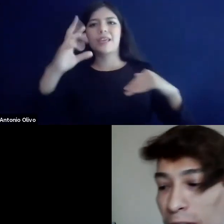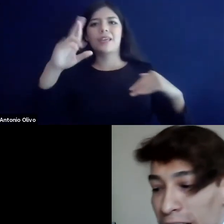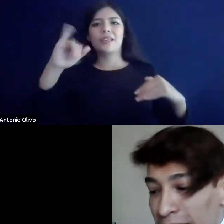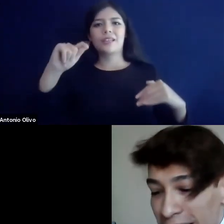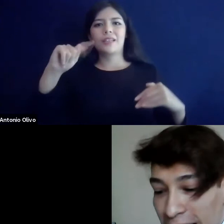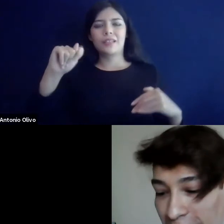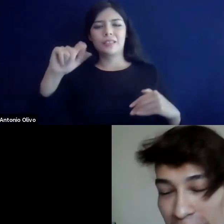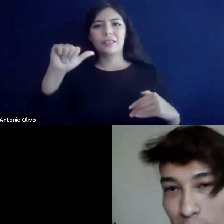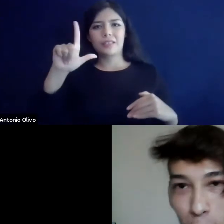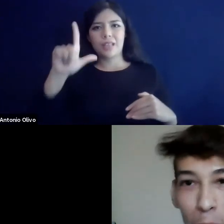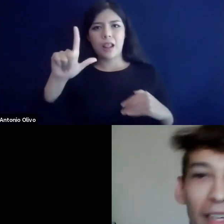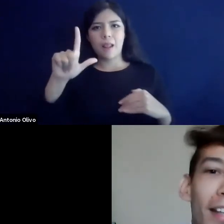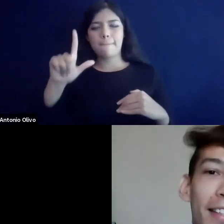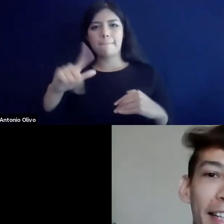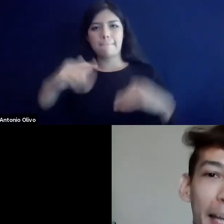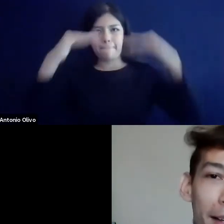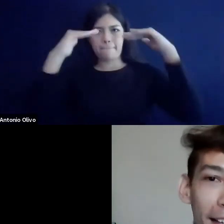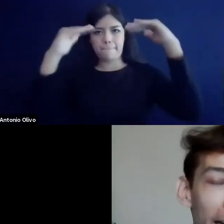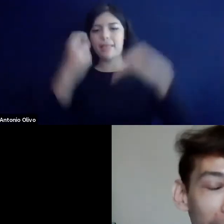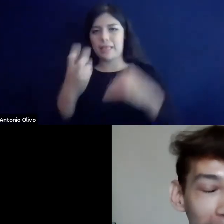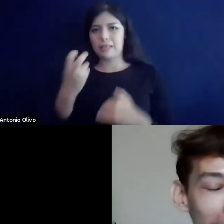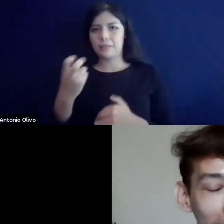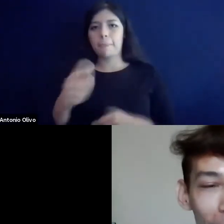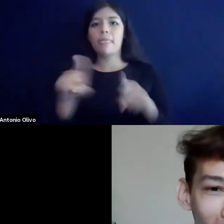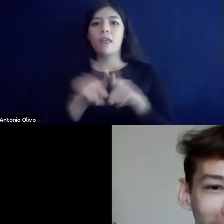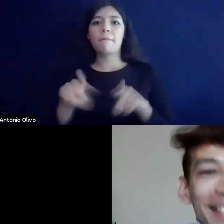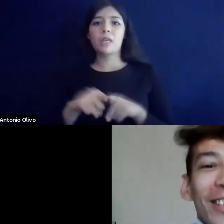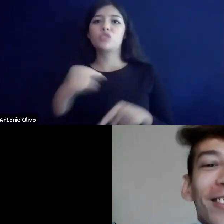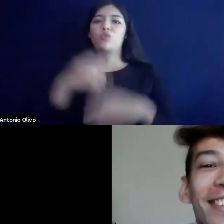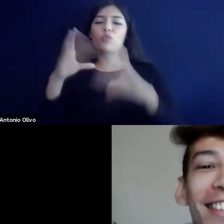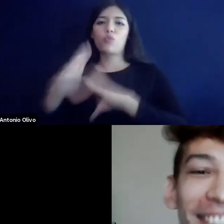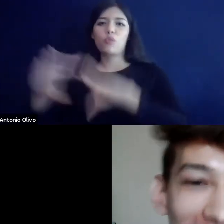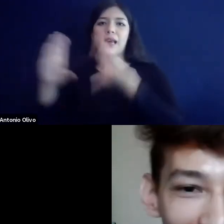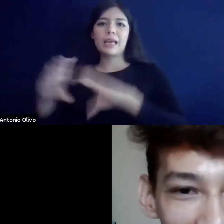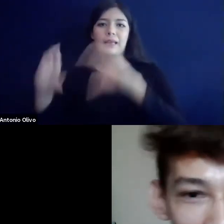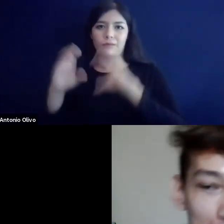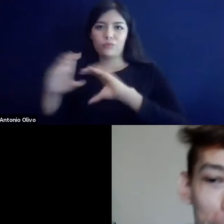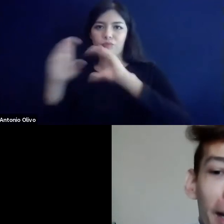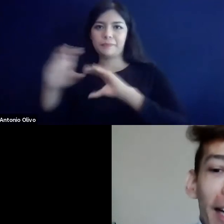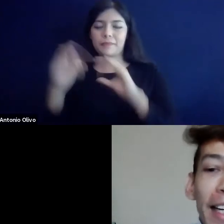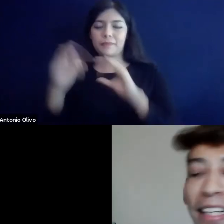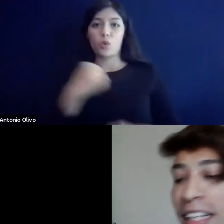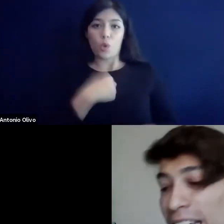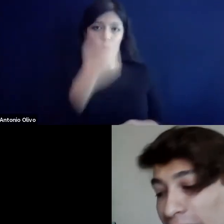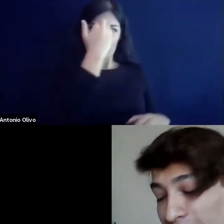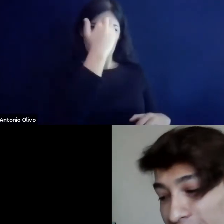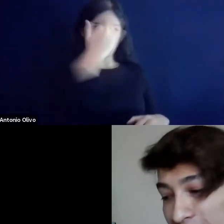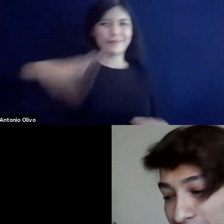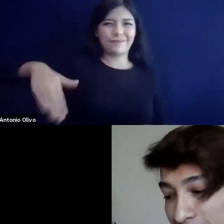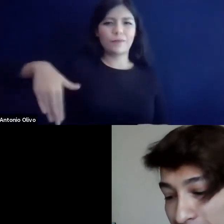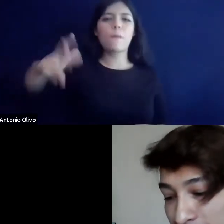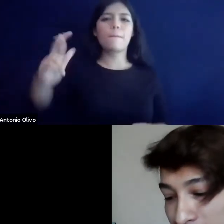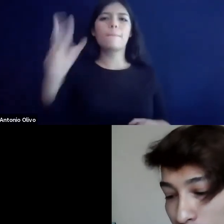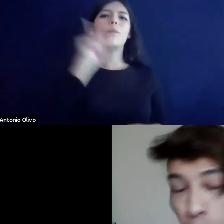pasado en el sub se llaman Eneida Rendón, ¿no? Es una mujer que